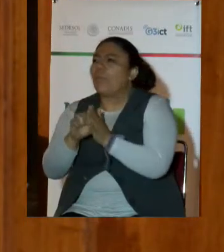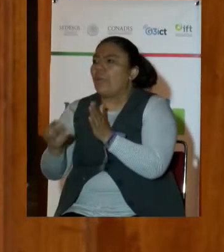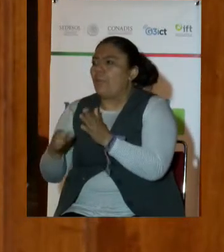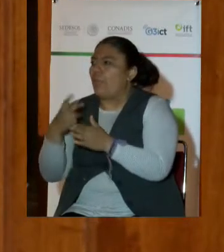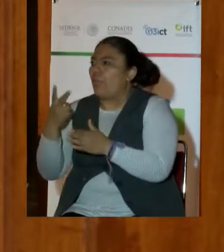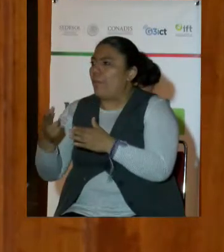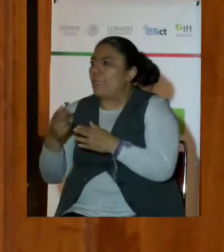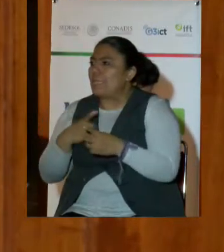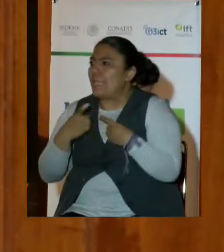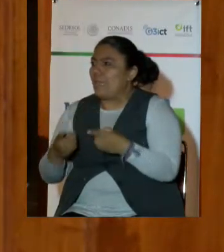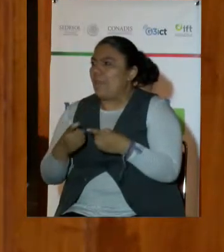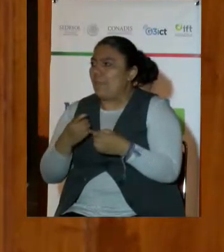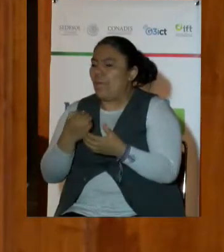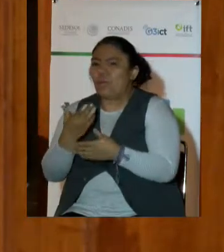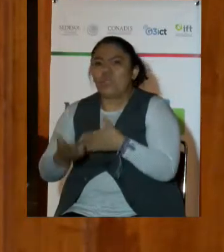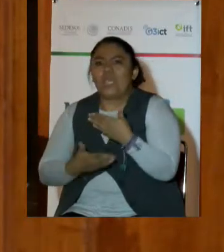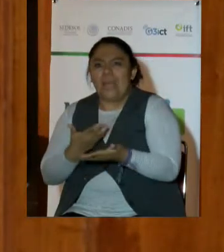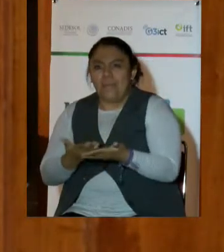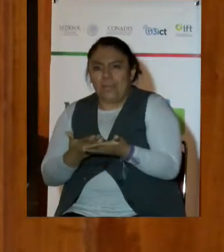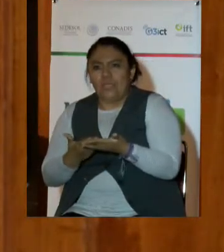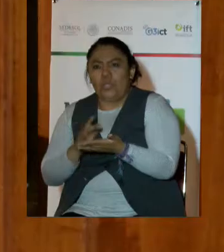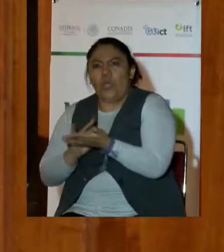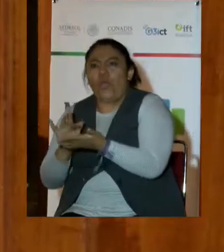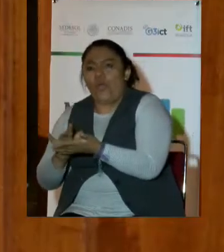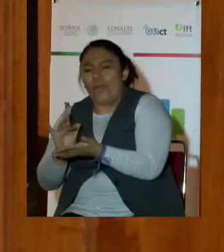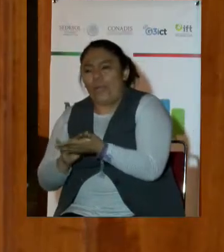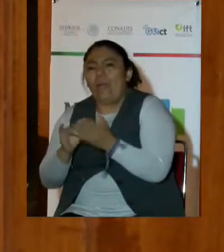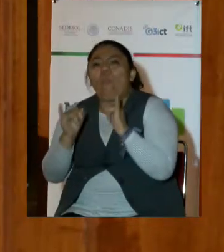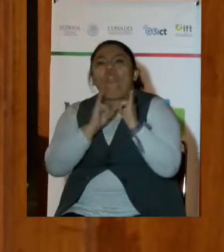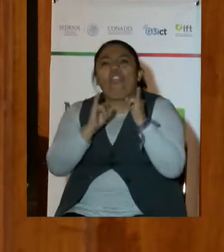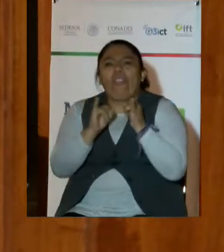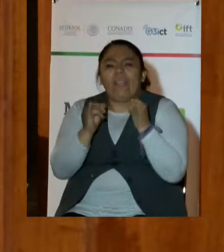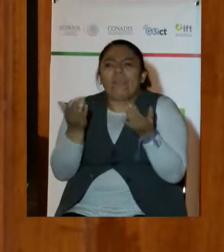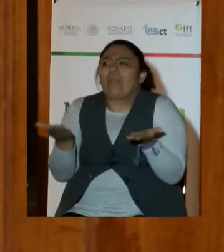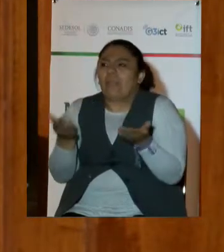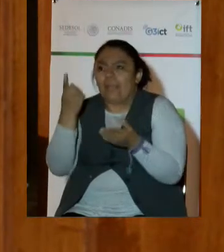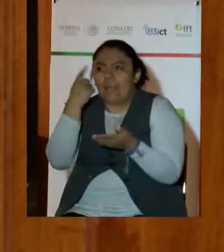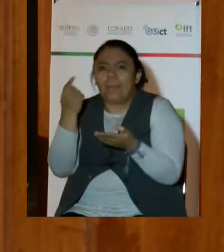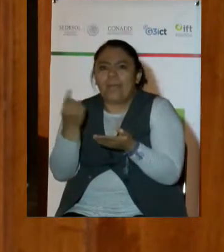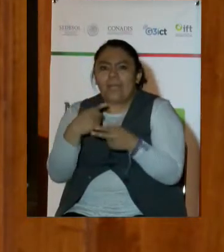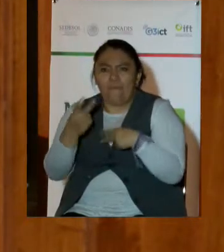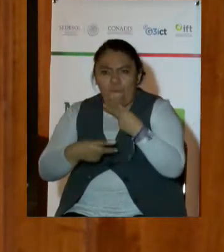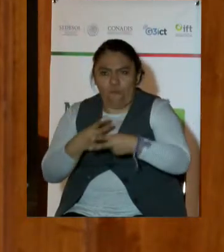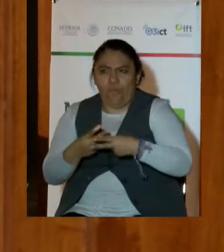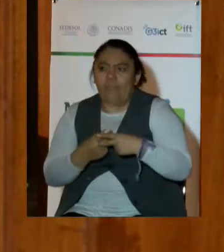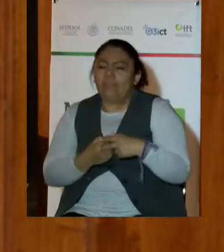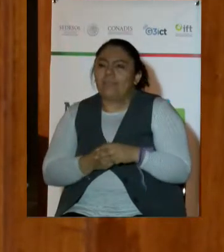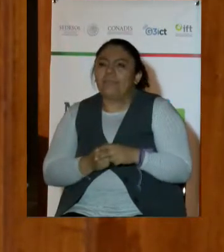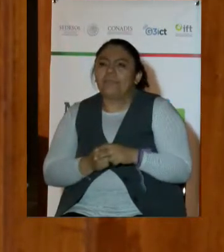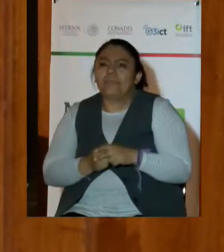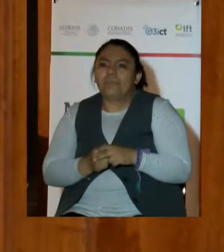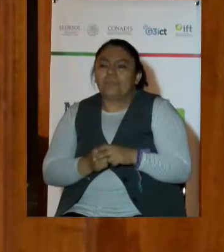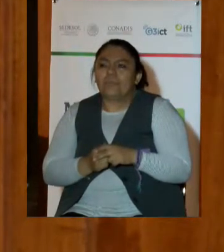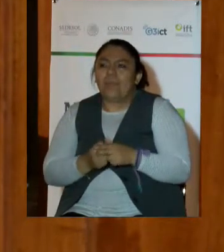y te dicen marque uno y se automarca. Bueno, sí, para ciertas discapacidades, ¿no?